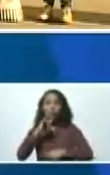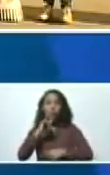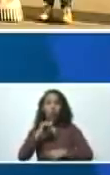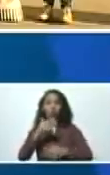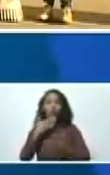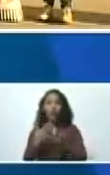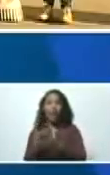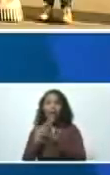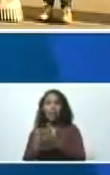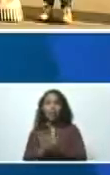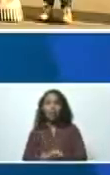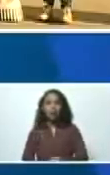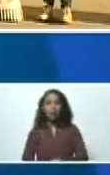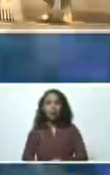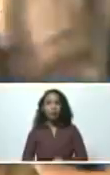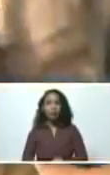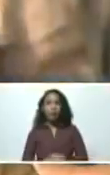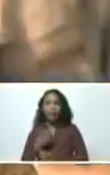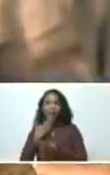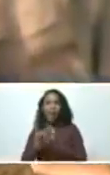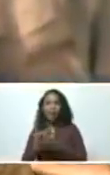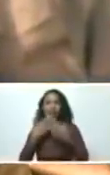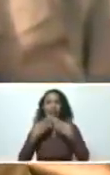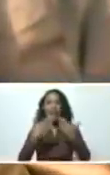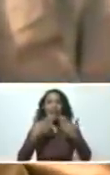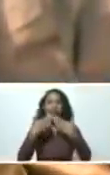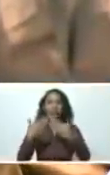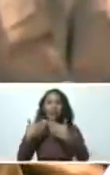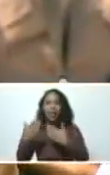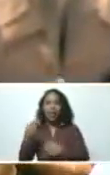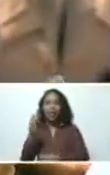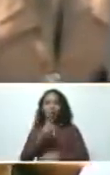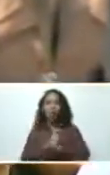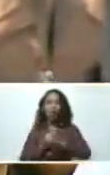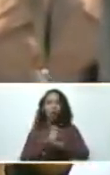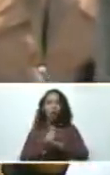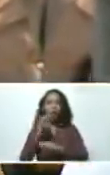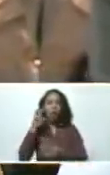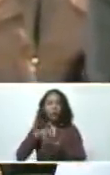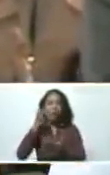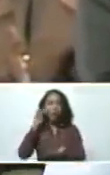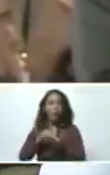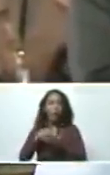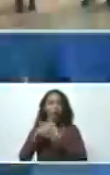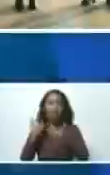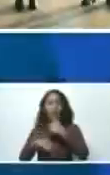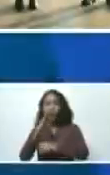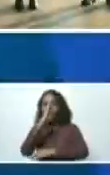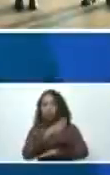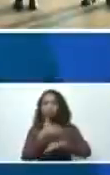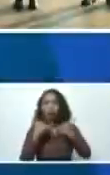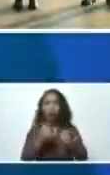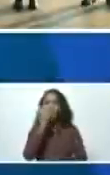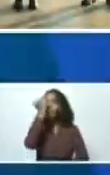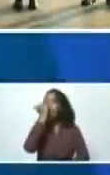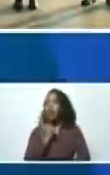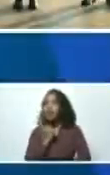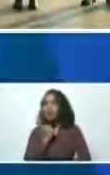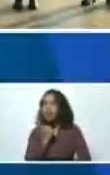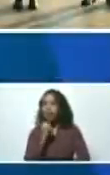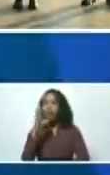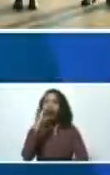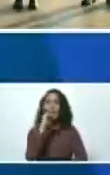Karina. Muchas gracias, Margaret. Nos vamos directo a Valencia, de